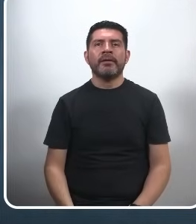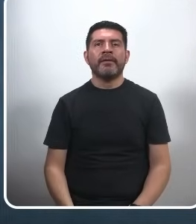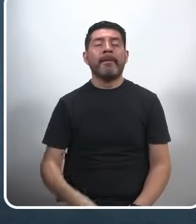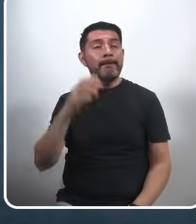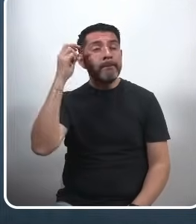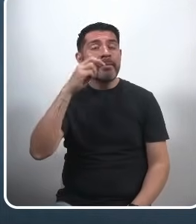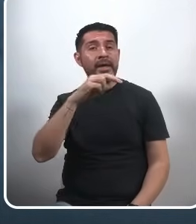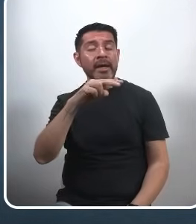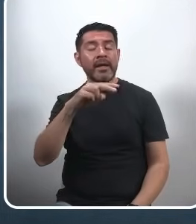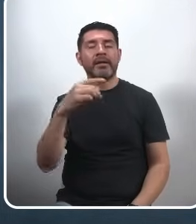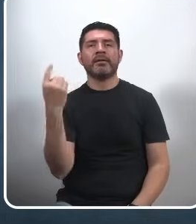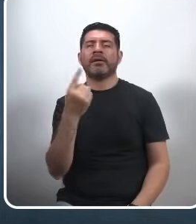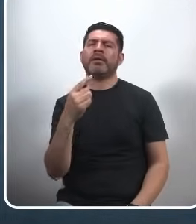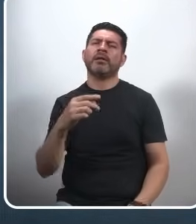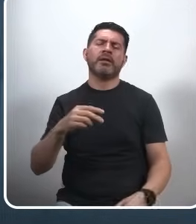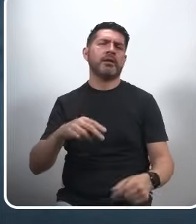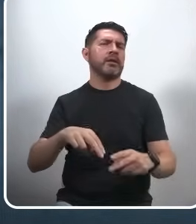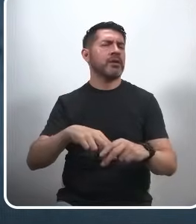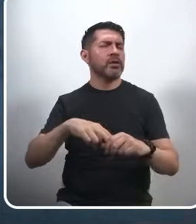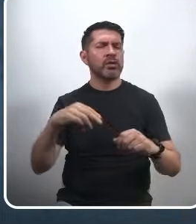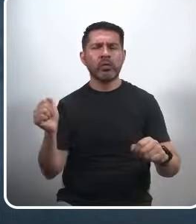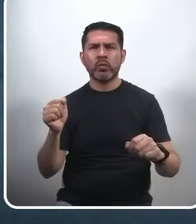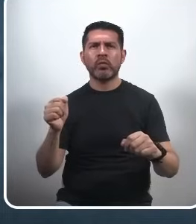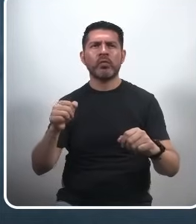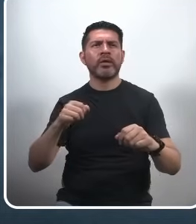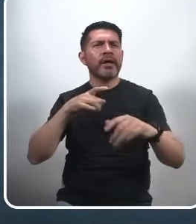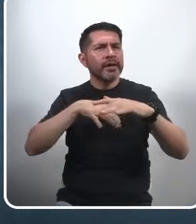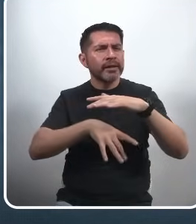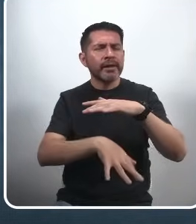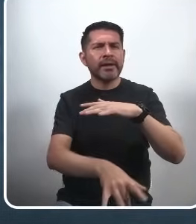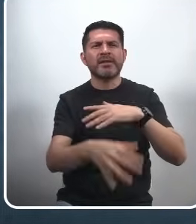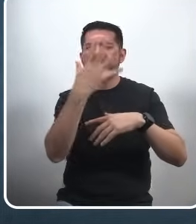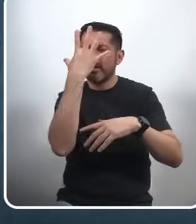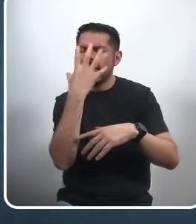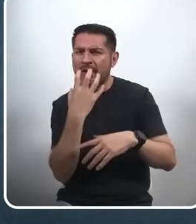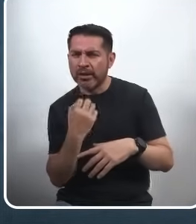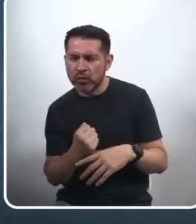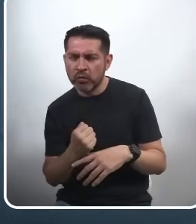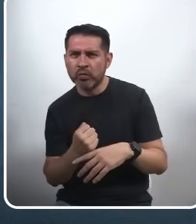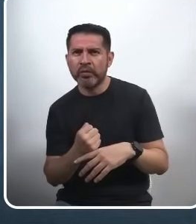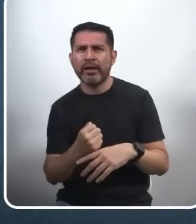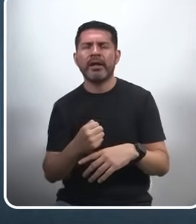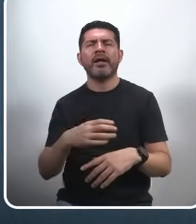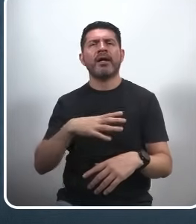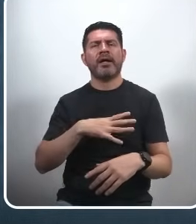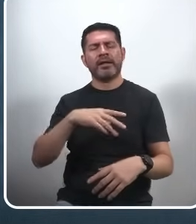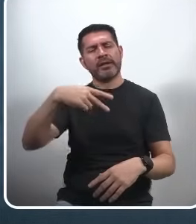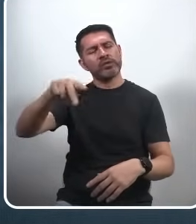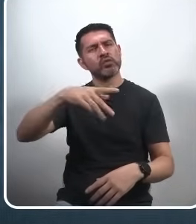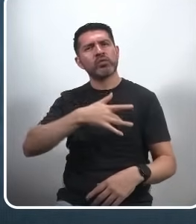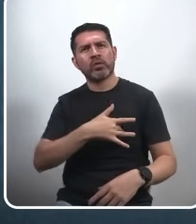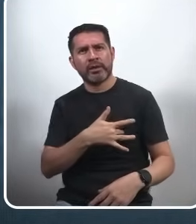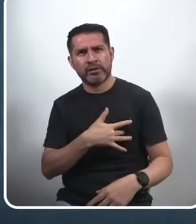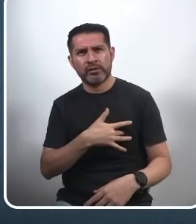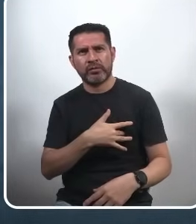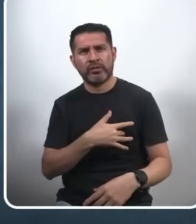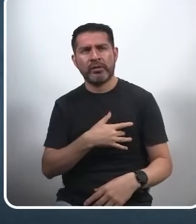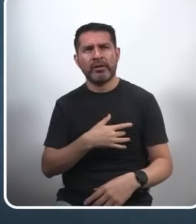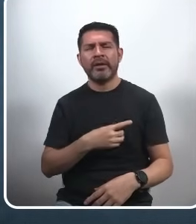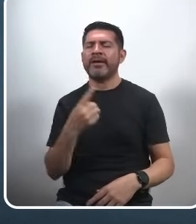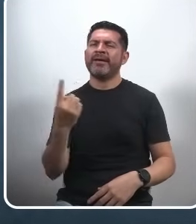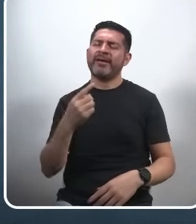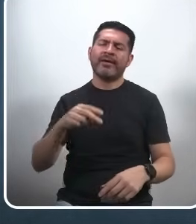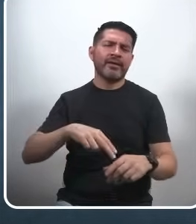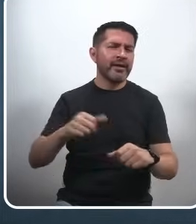y cause dificultades y corrompa a muchos. Y también de que nadie sea inmoral ni profano